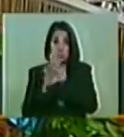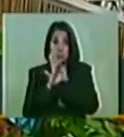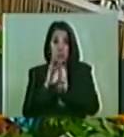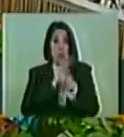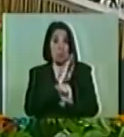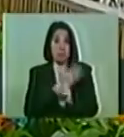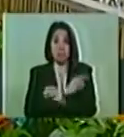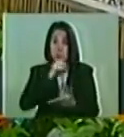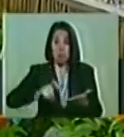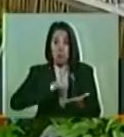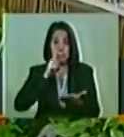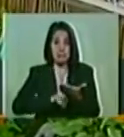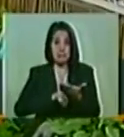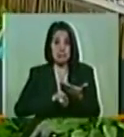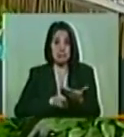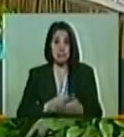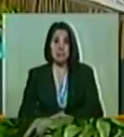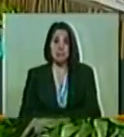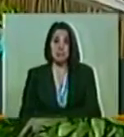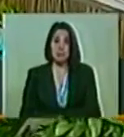plenipotenciaria.